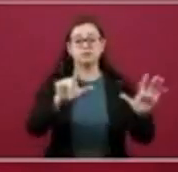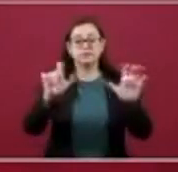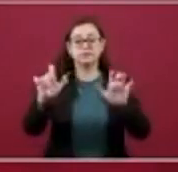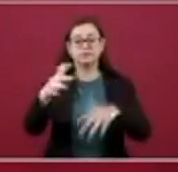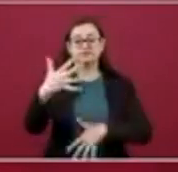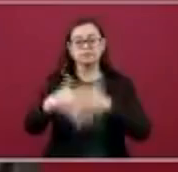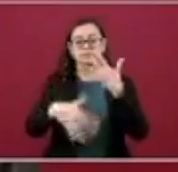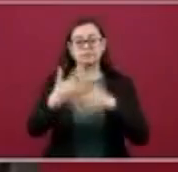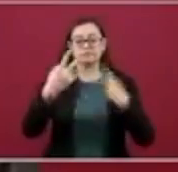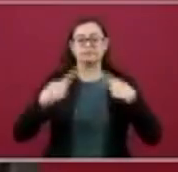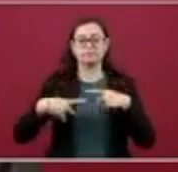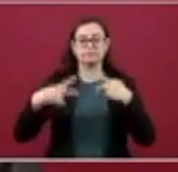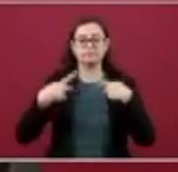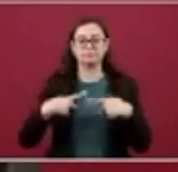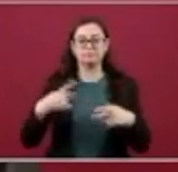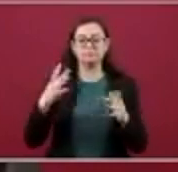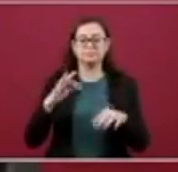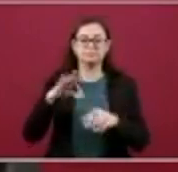55.715 ciudadanos